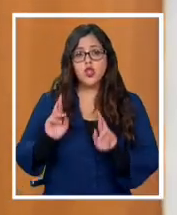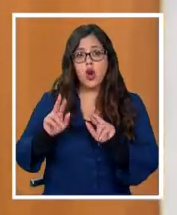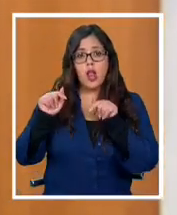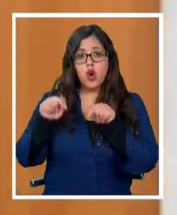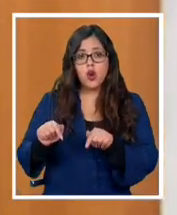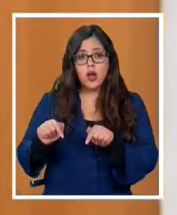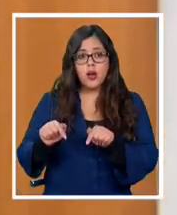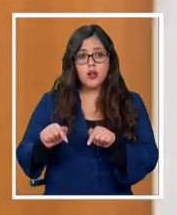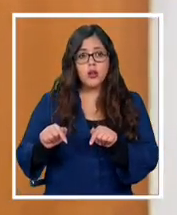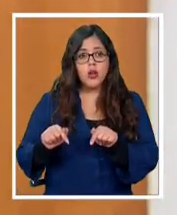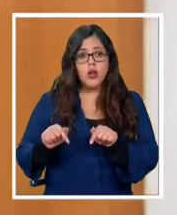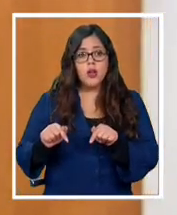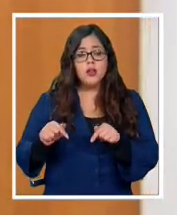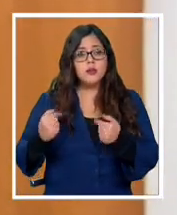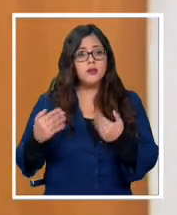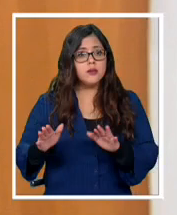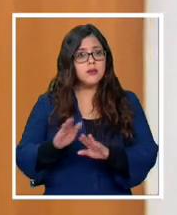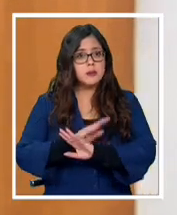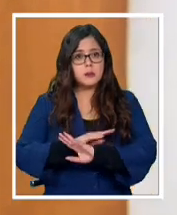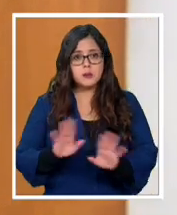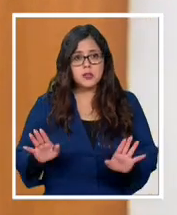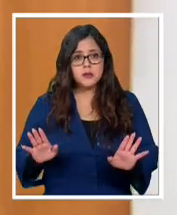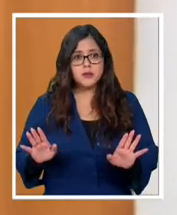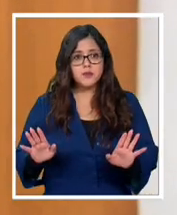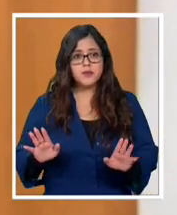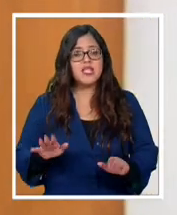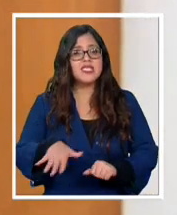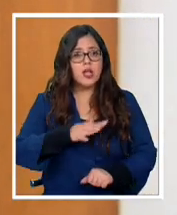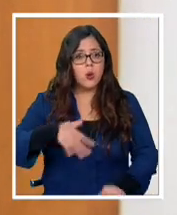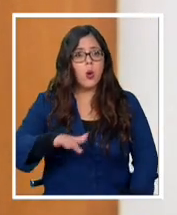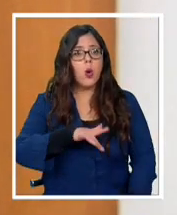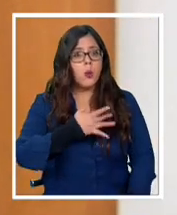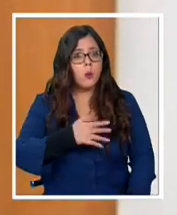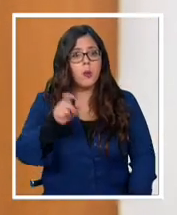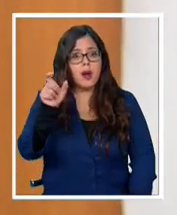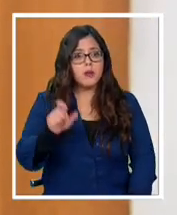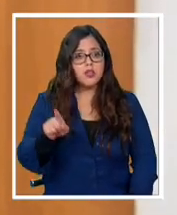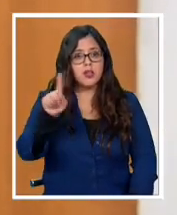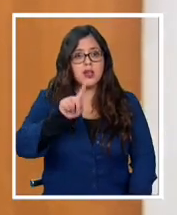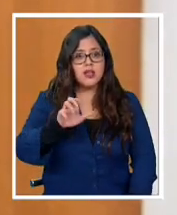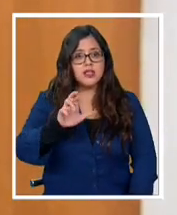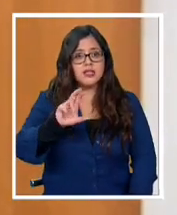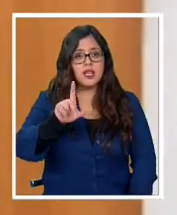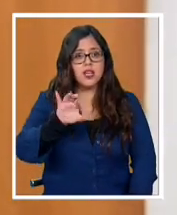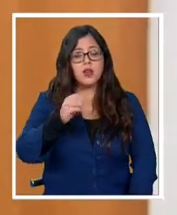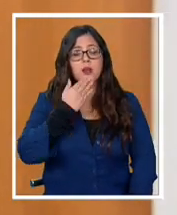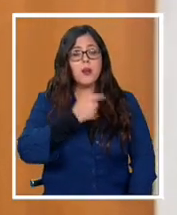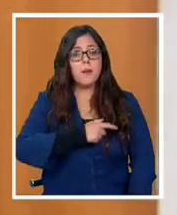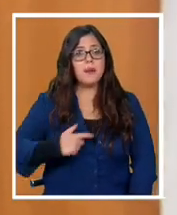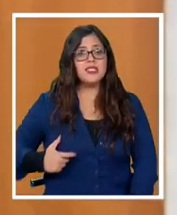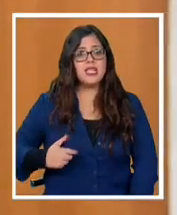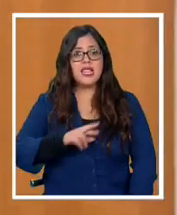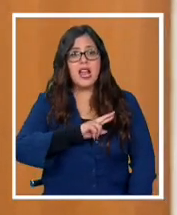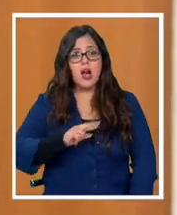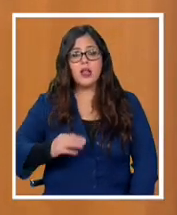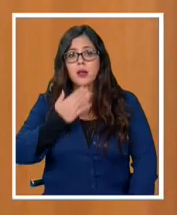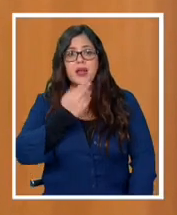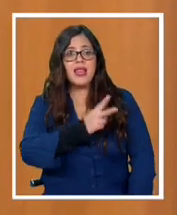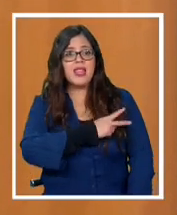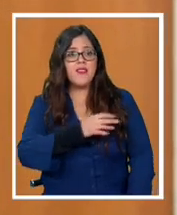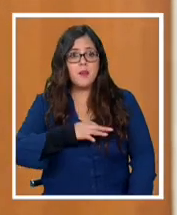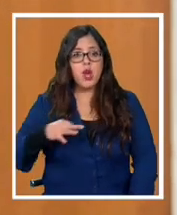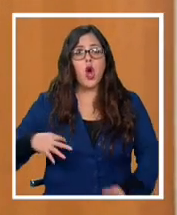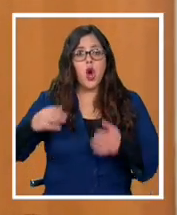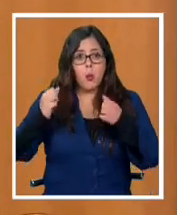esto hayamos superado esta situación bastante lamentable para don sergio y que también el presidente de la república y el jefe de gabinete puedan